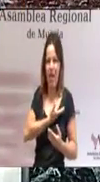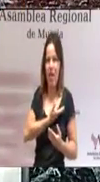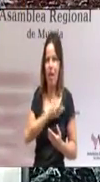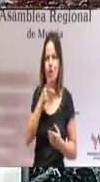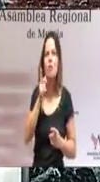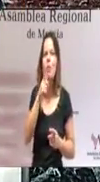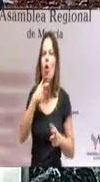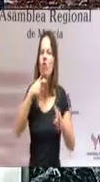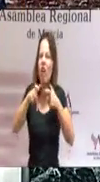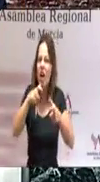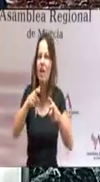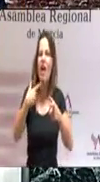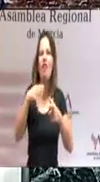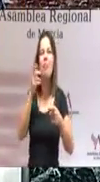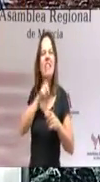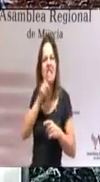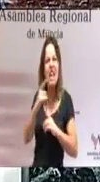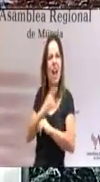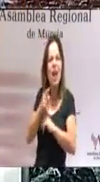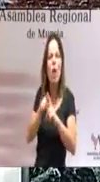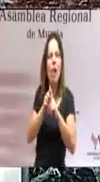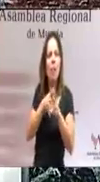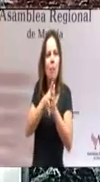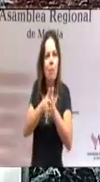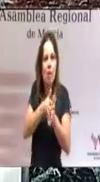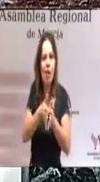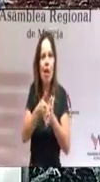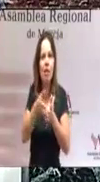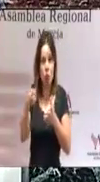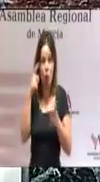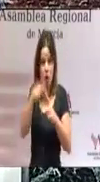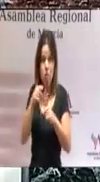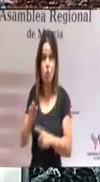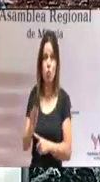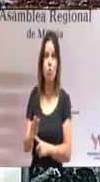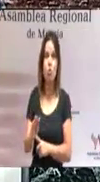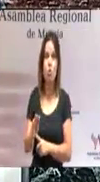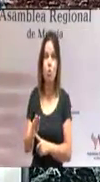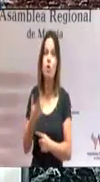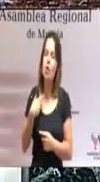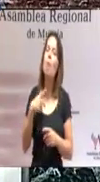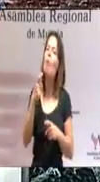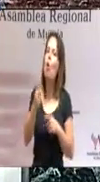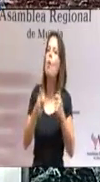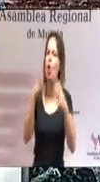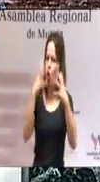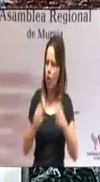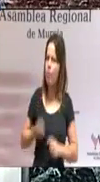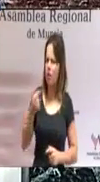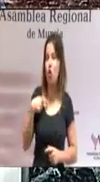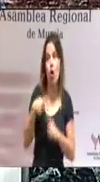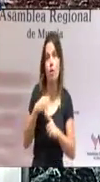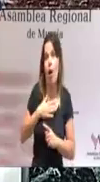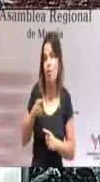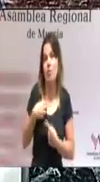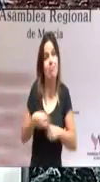a injuriar, a faltar la verdad, a provocar, a que entráramos esa provocación? ¿Eso es lo que usted pretendía? Ya me va conociendo, sabe que yo no me dedico a eso.